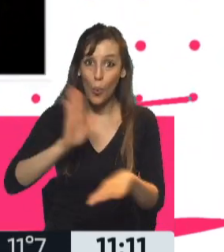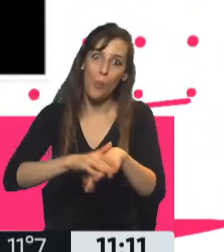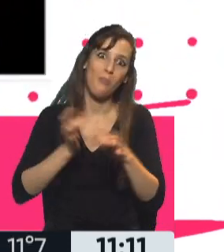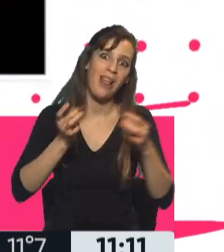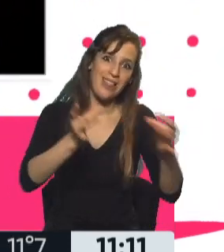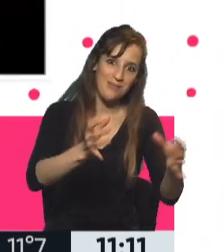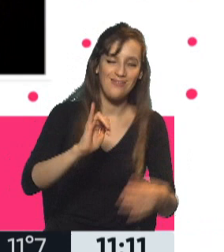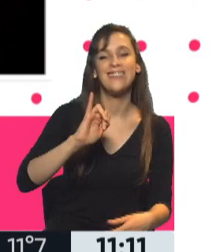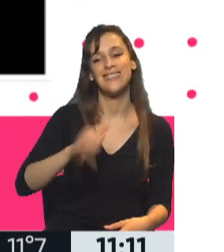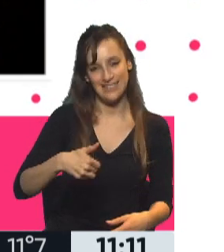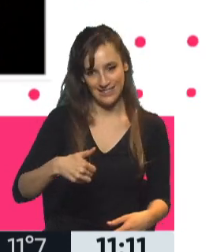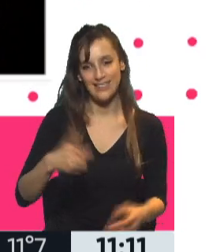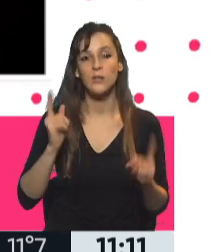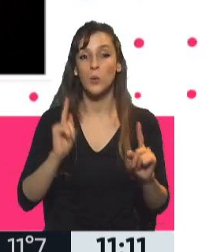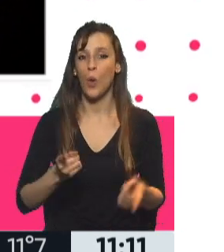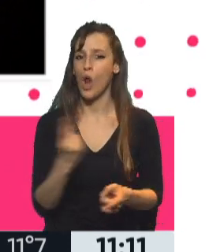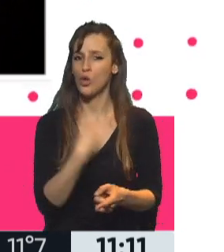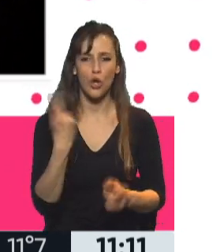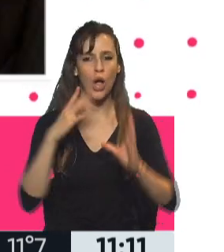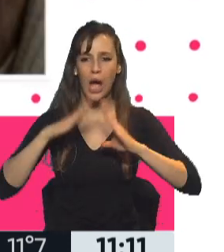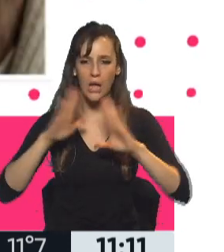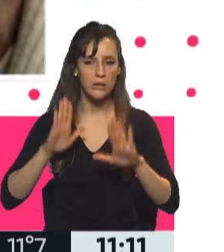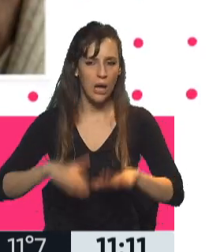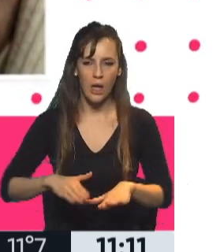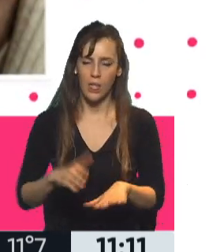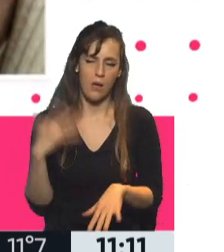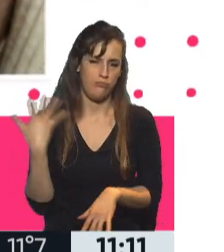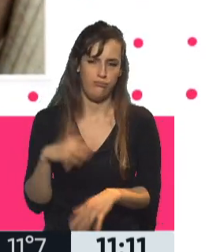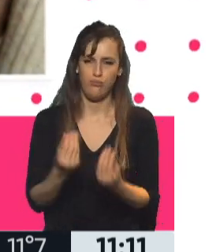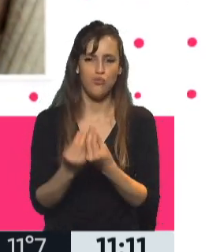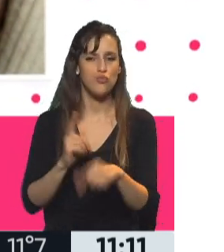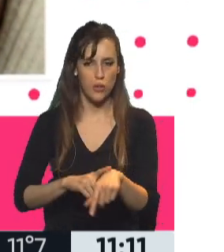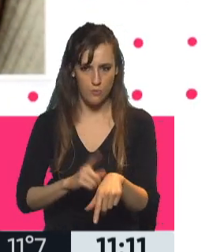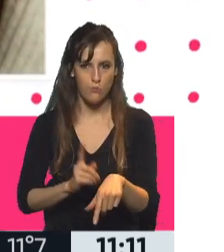Es verdad. No, pero estamos mucho en casa. Ordinariamente estamos mucho en casa. Sí. Es